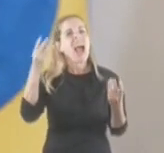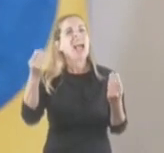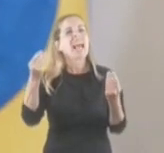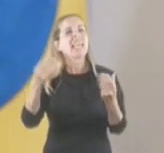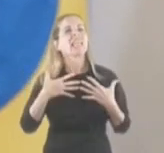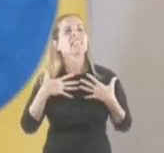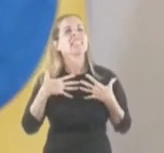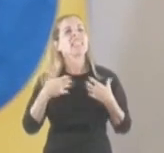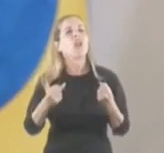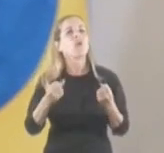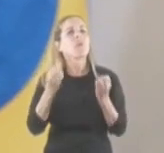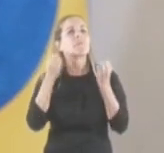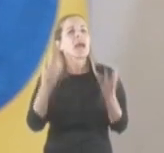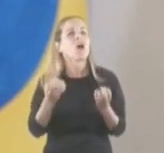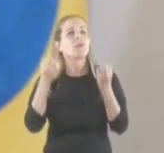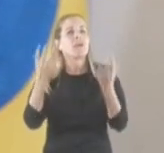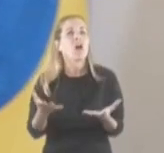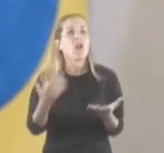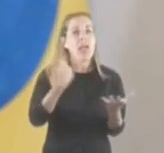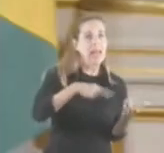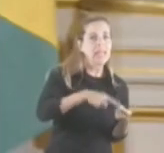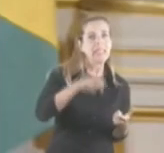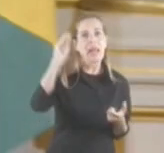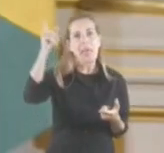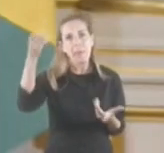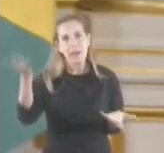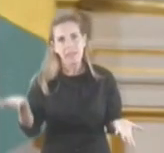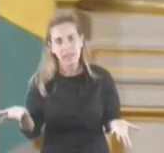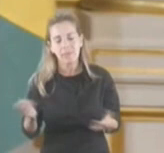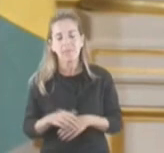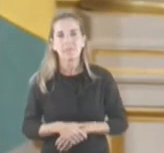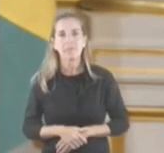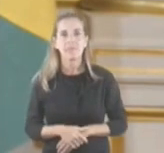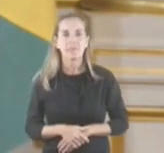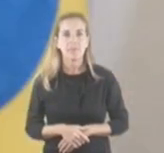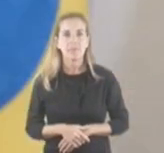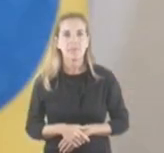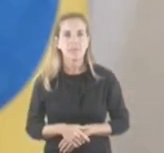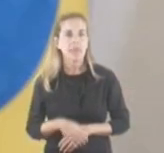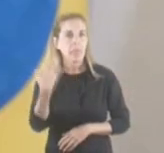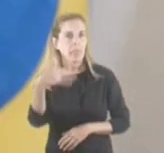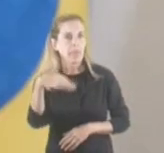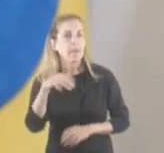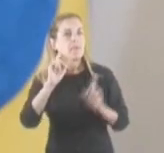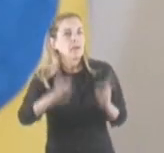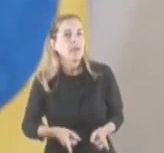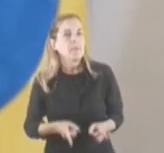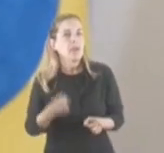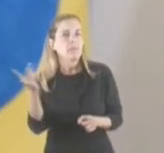salud de nuestros pueblos. Temos que trabalhar pela melhor qualidade de saúde dos nossos povos. Debemos trabajar